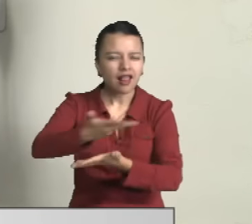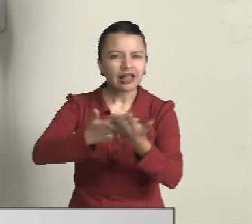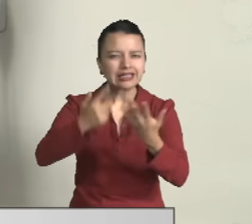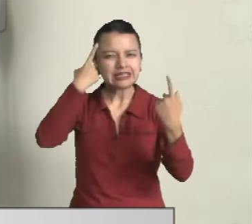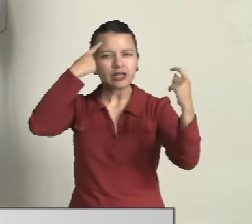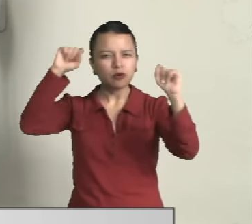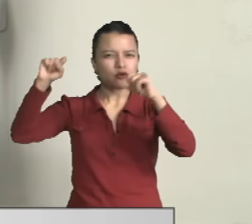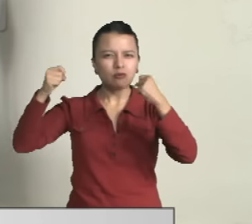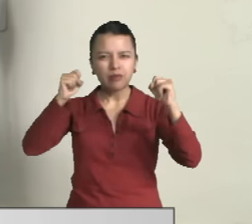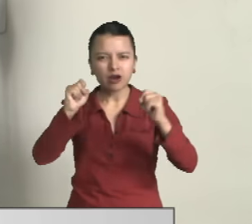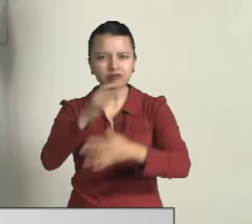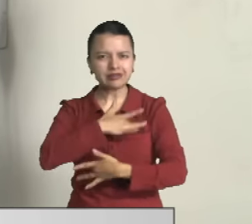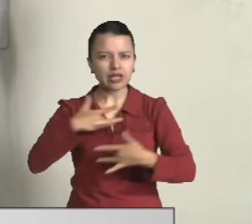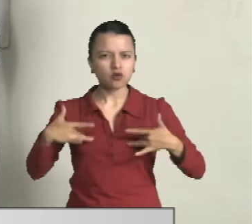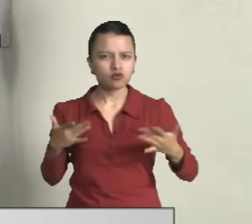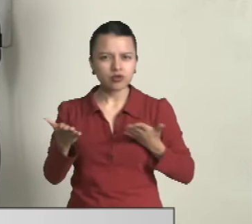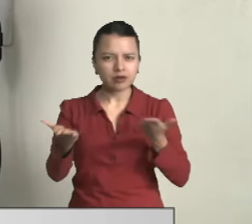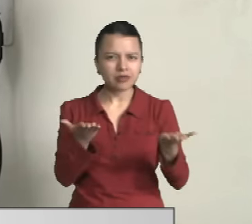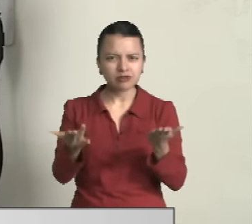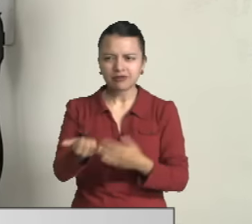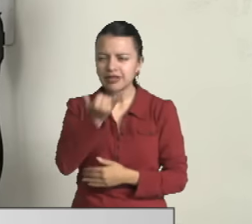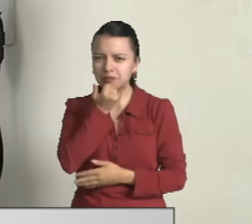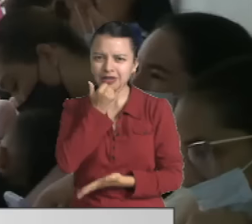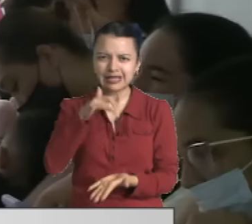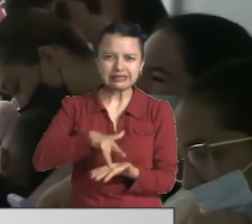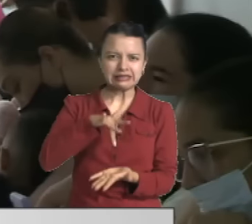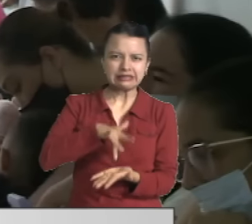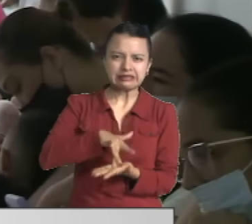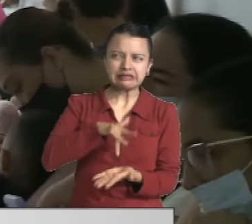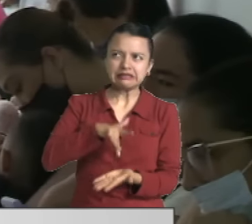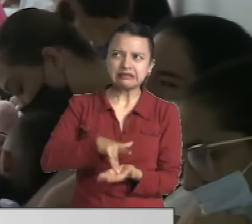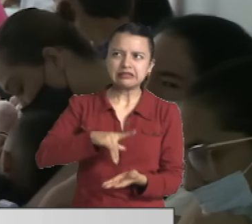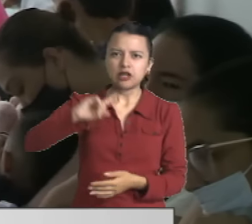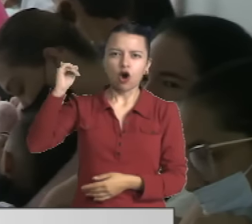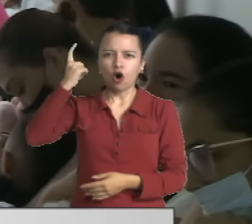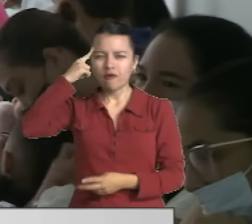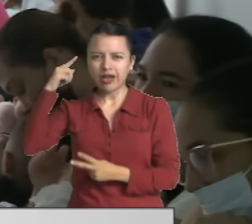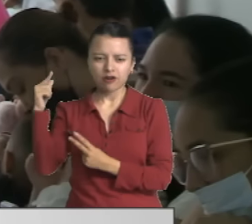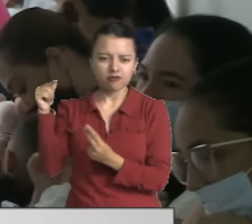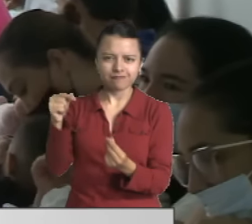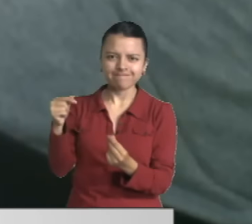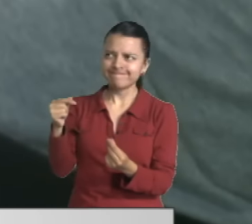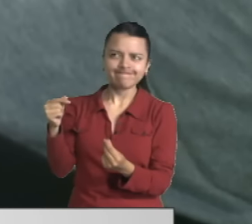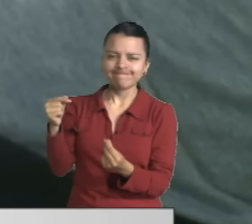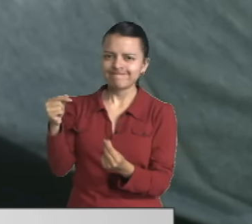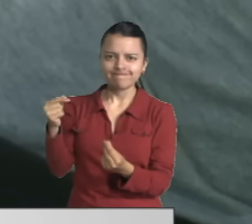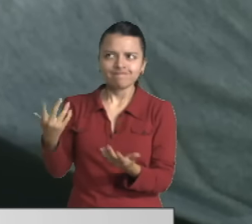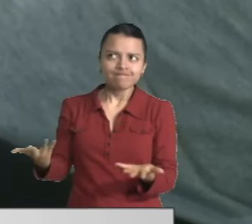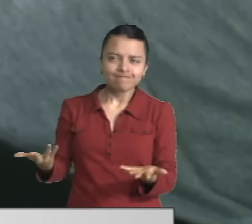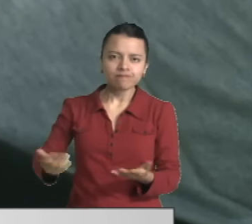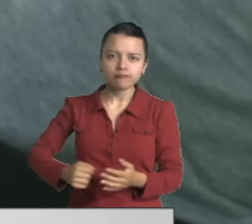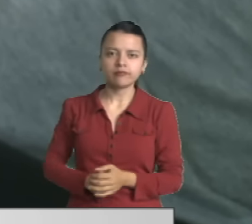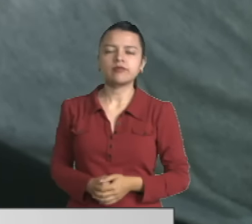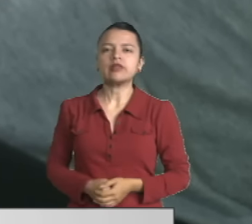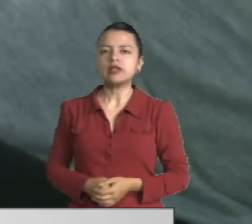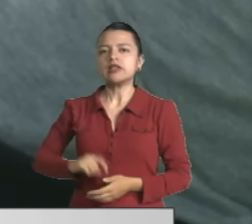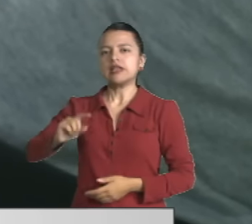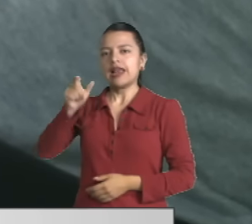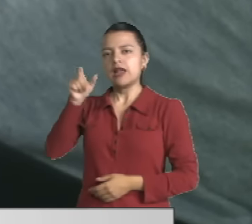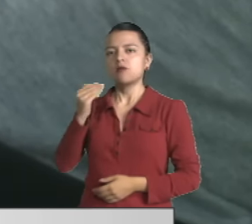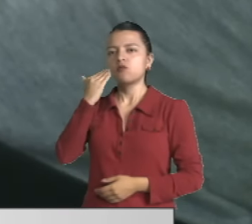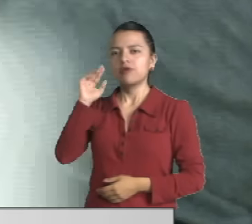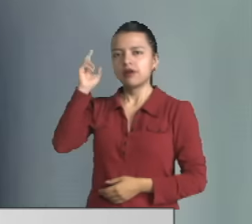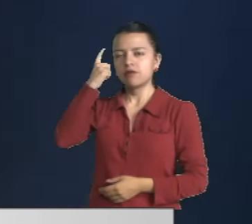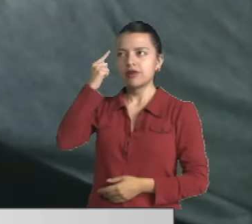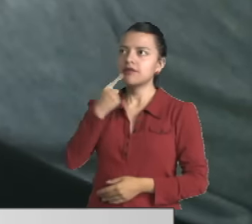hoy se encuentra en vilo por el no pago de las EPS a la red pública del departamento, por lo que la mandataria reiteró el llamado urgente a la nación para